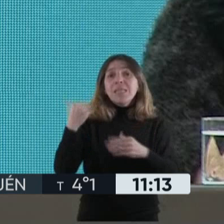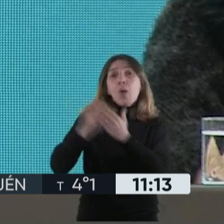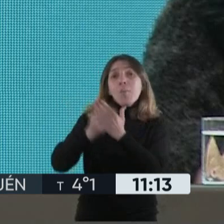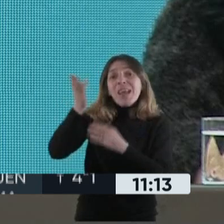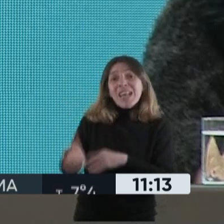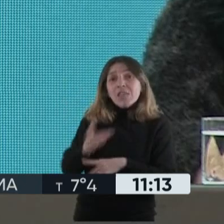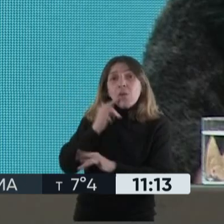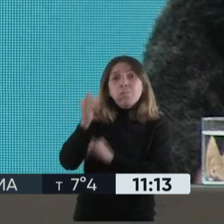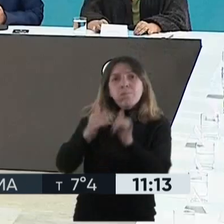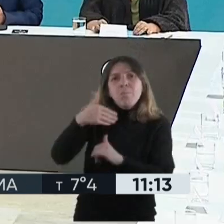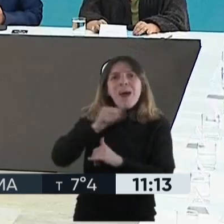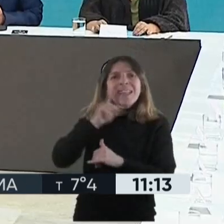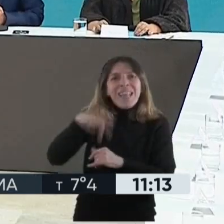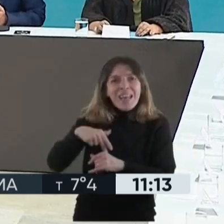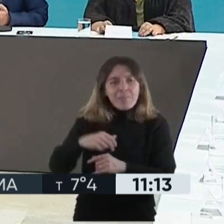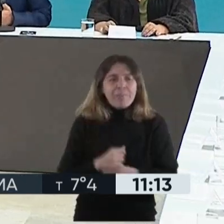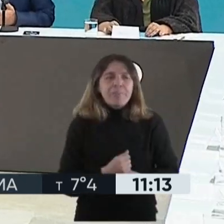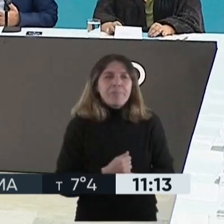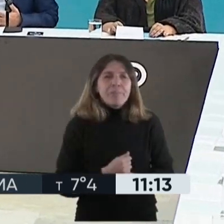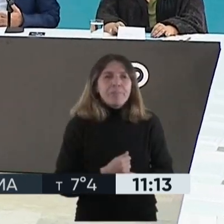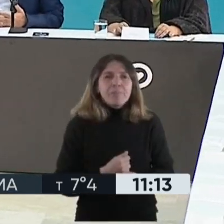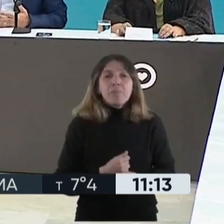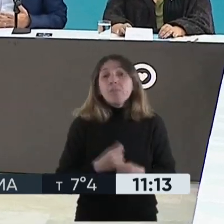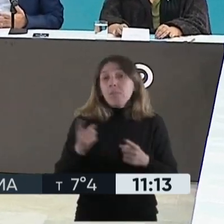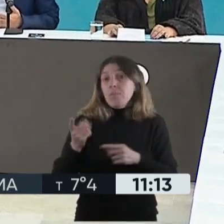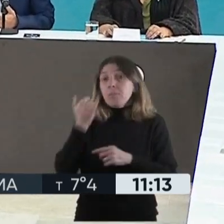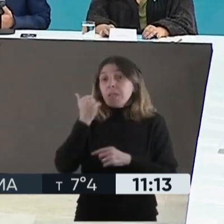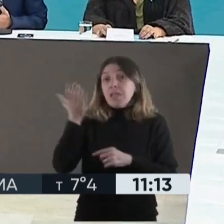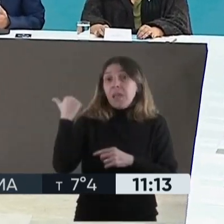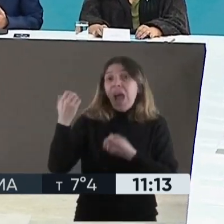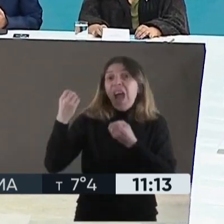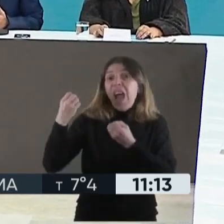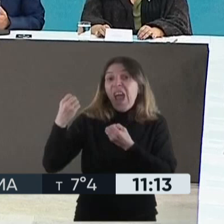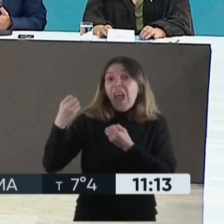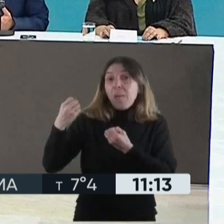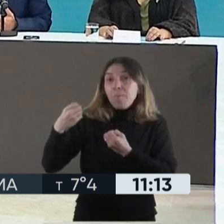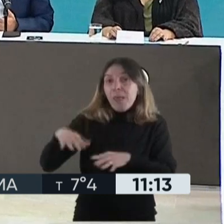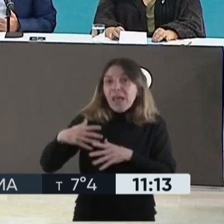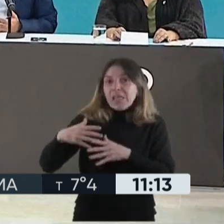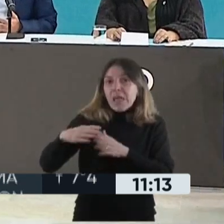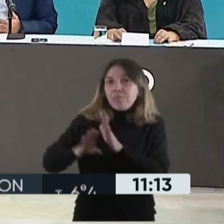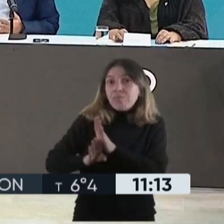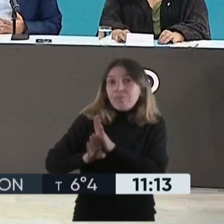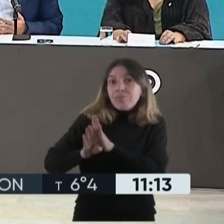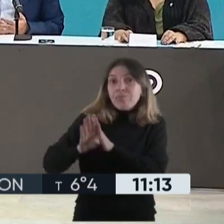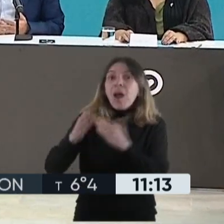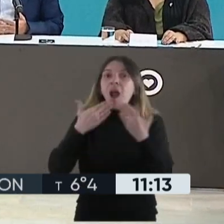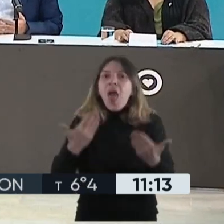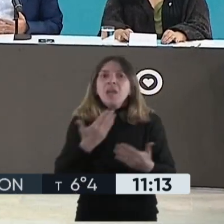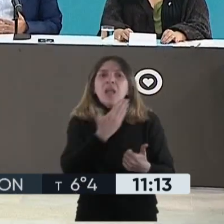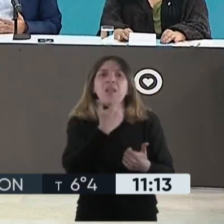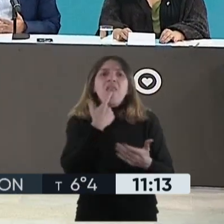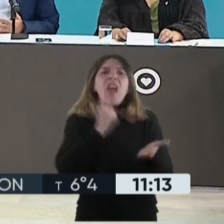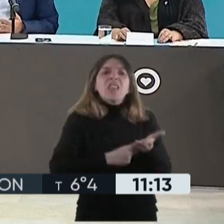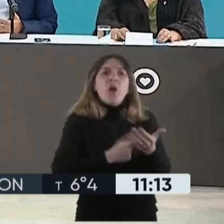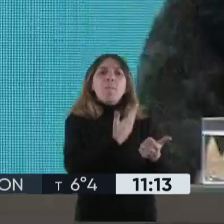Ministro de Economía, como decía Martín, comenzó a tener un punto de crecimiento con la gran decisión del Presidente y la